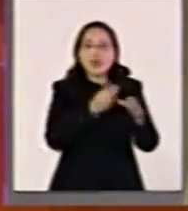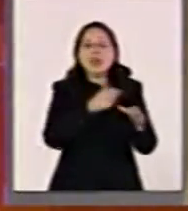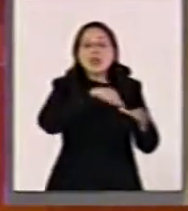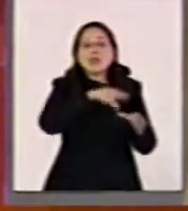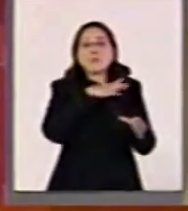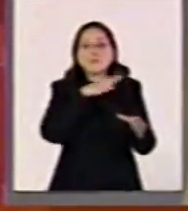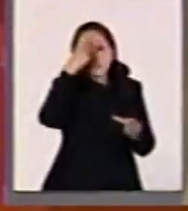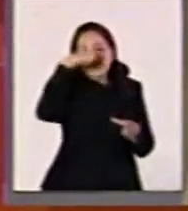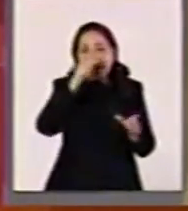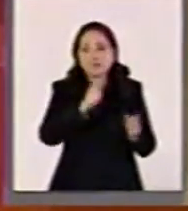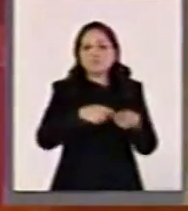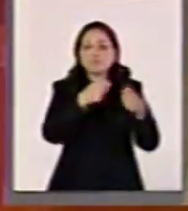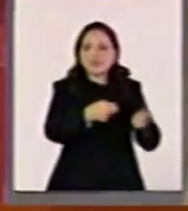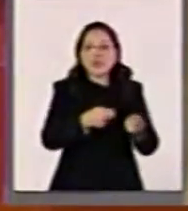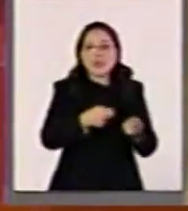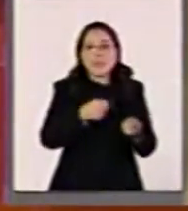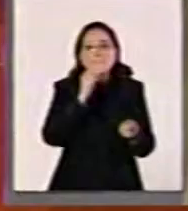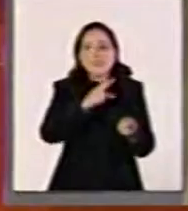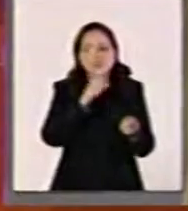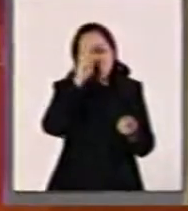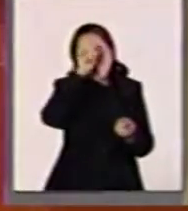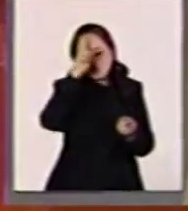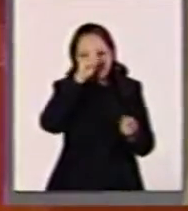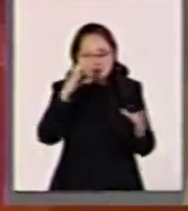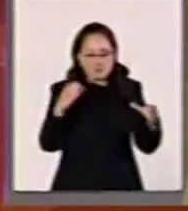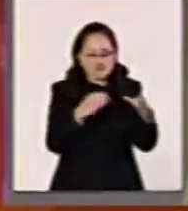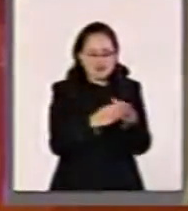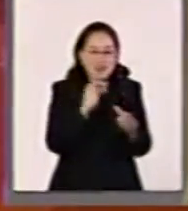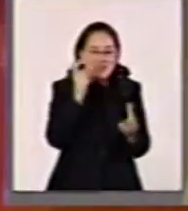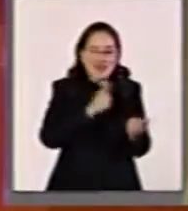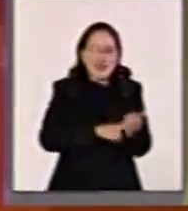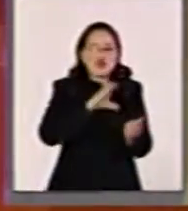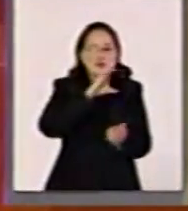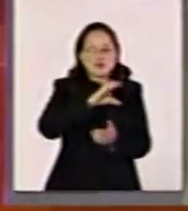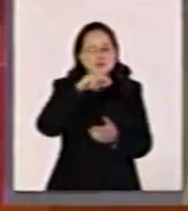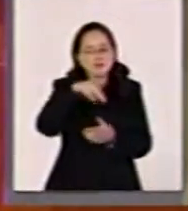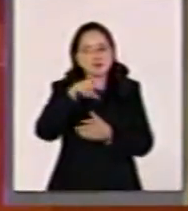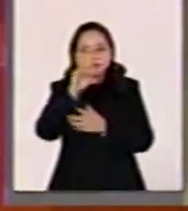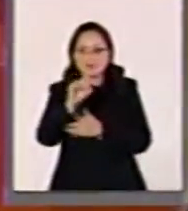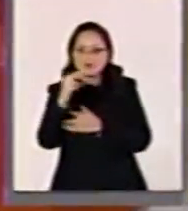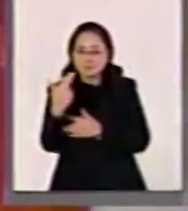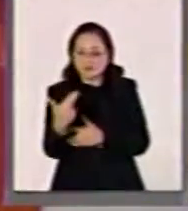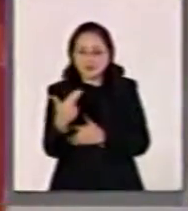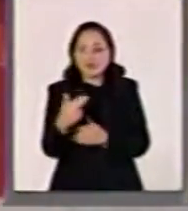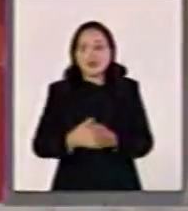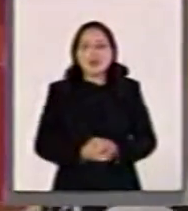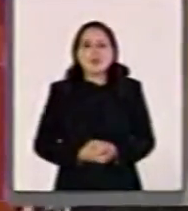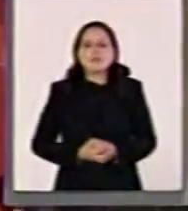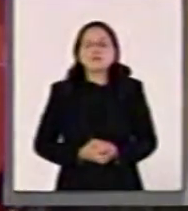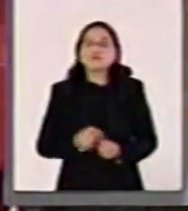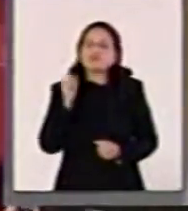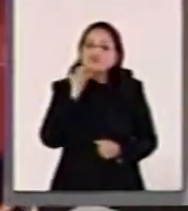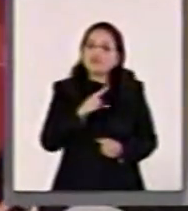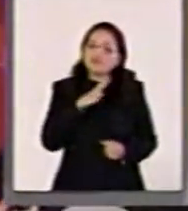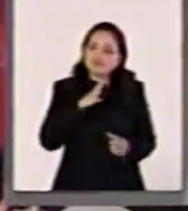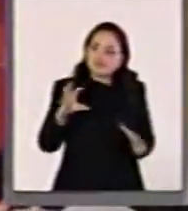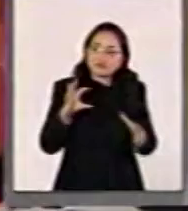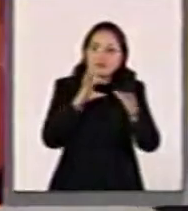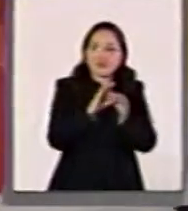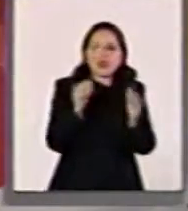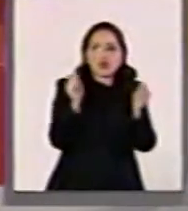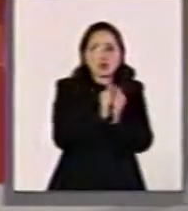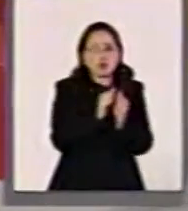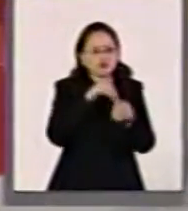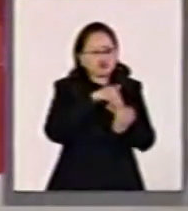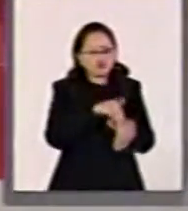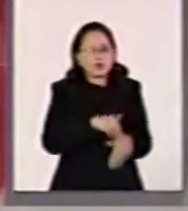cargo honorario de integrante del Consejo Consultivo de la Comisión Nacional de los Derechos Humanos, de conformidad con lo establecido